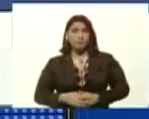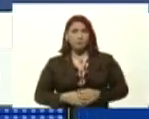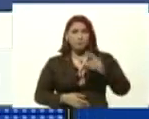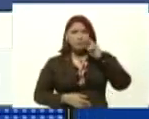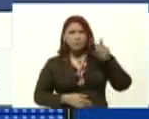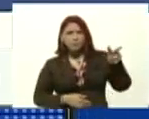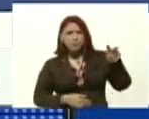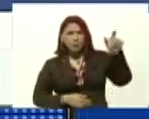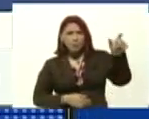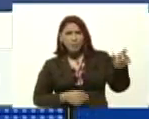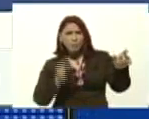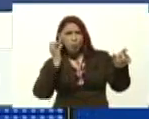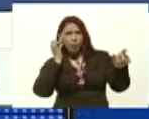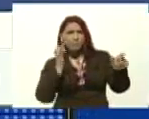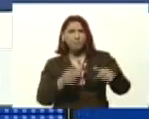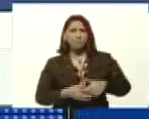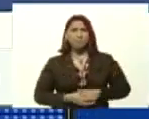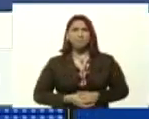ahí.